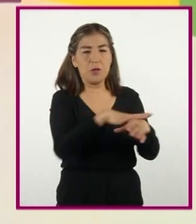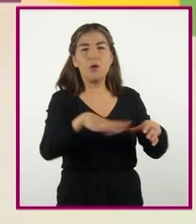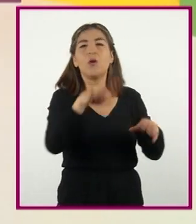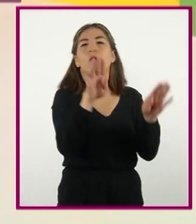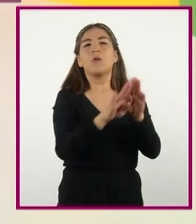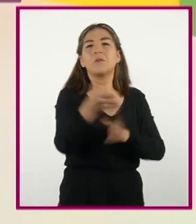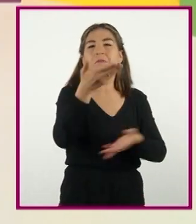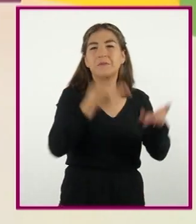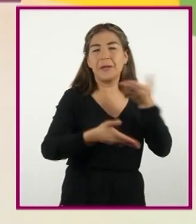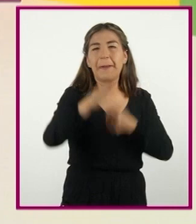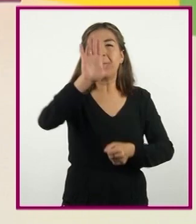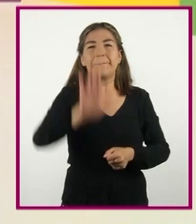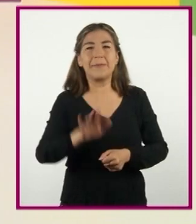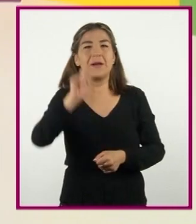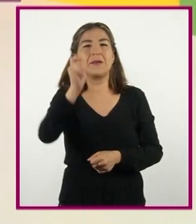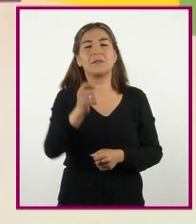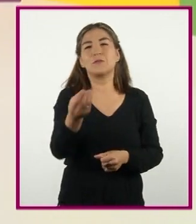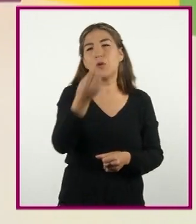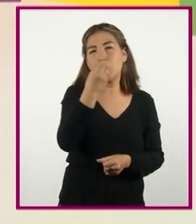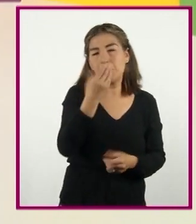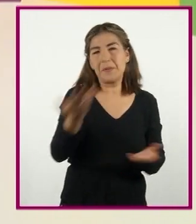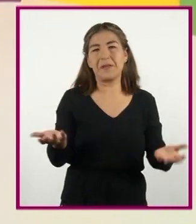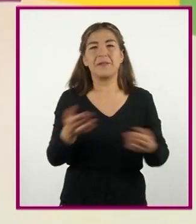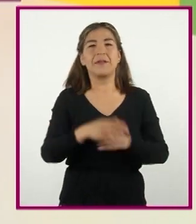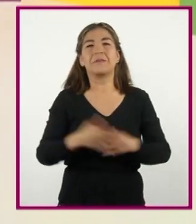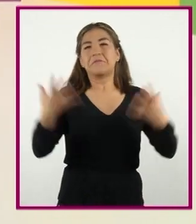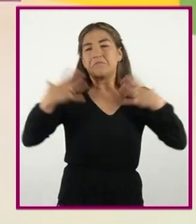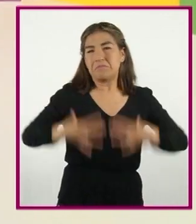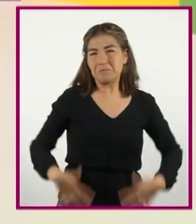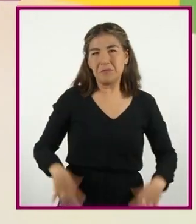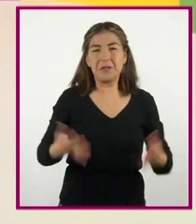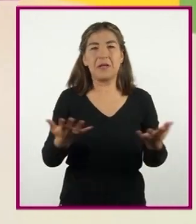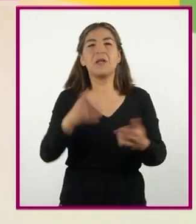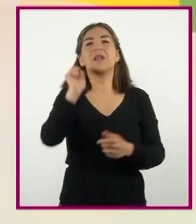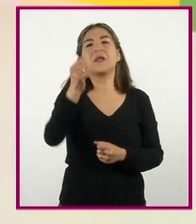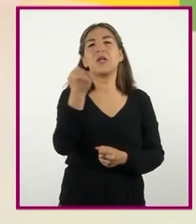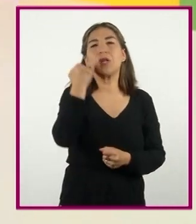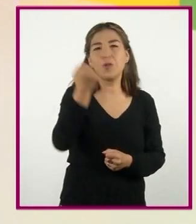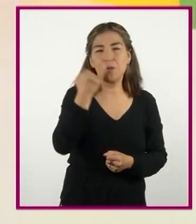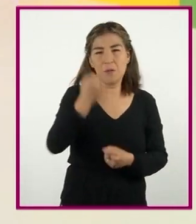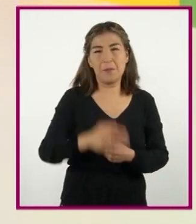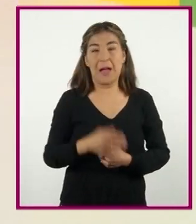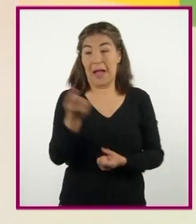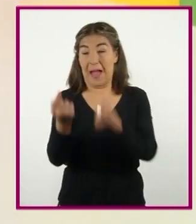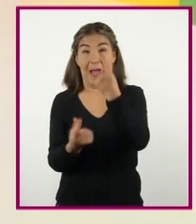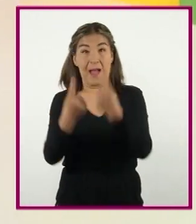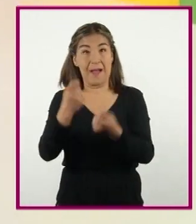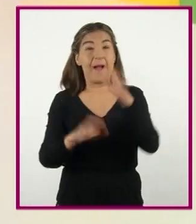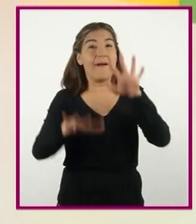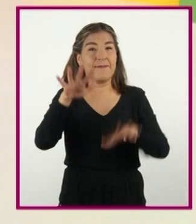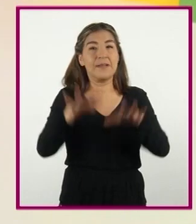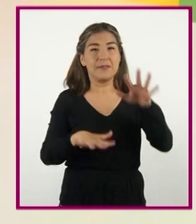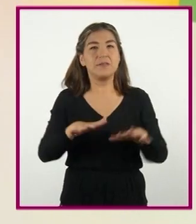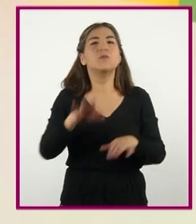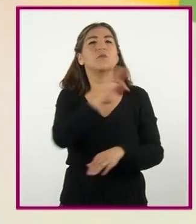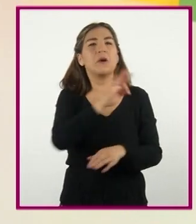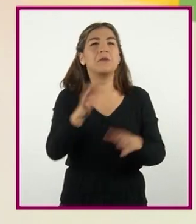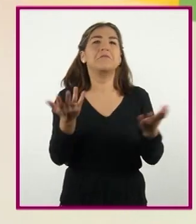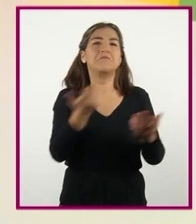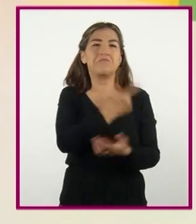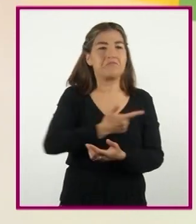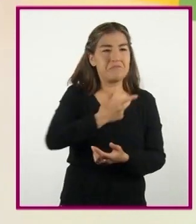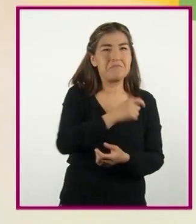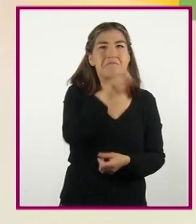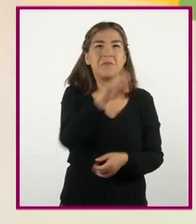algunas semejanzas como el tipo de comida, de vestimenta y de idioma. En algunos casos se comparte el tipo de